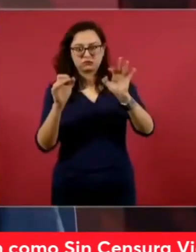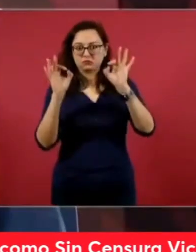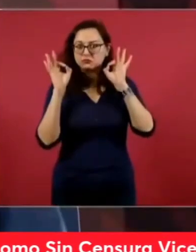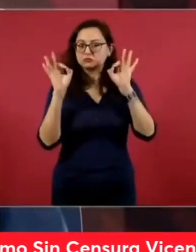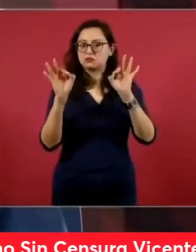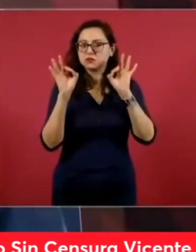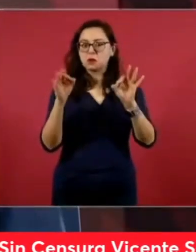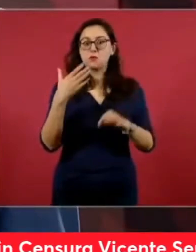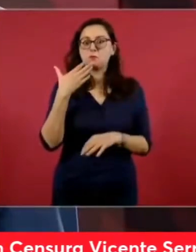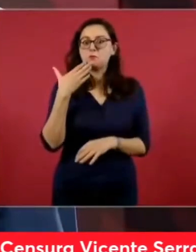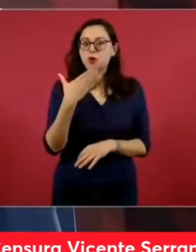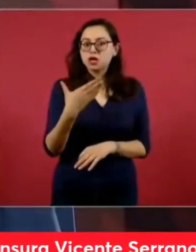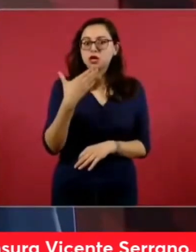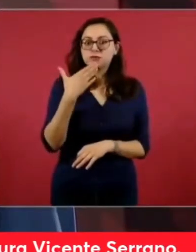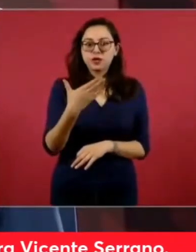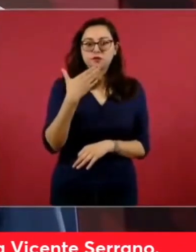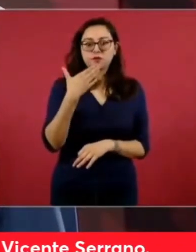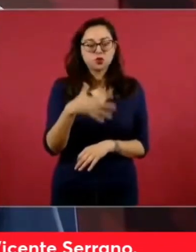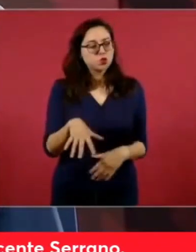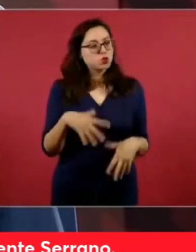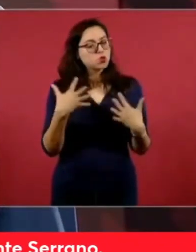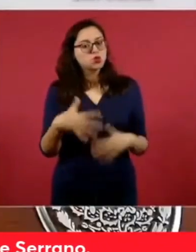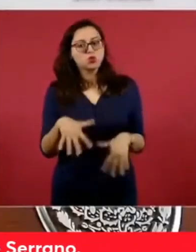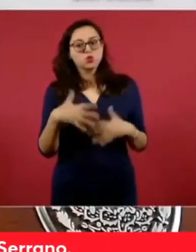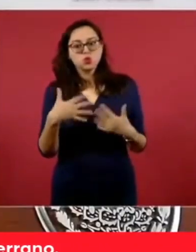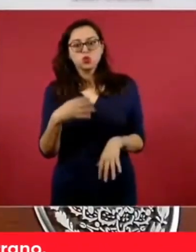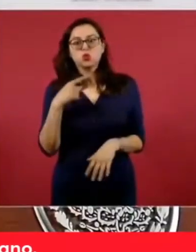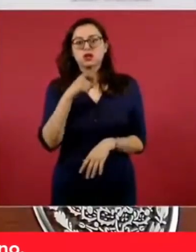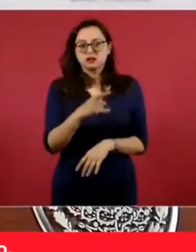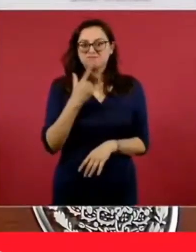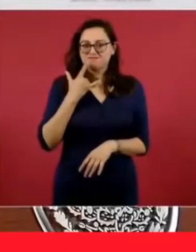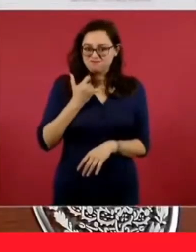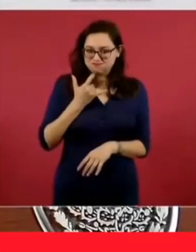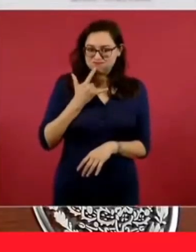que no fuera yo a decir algo